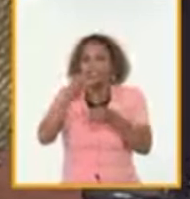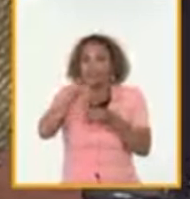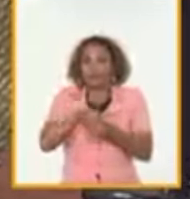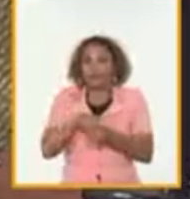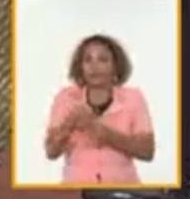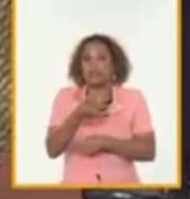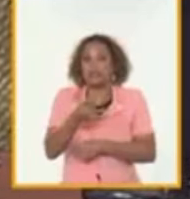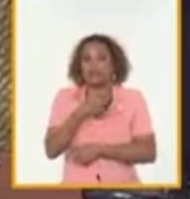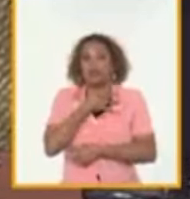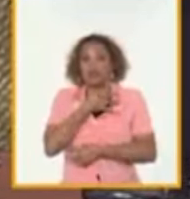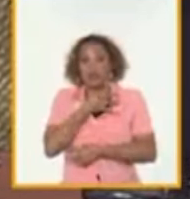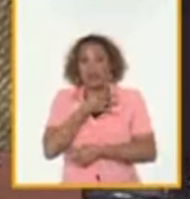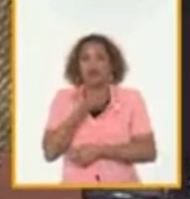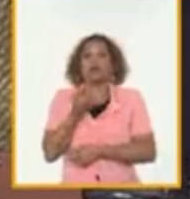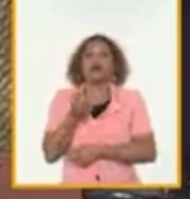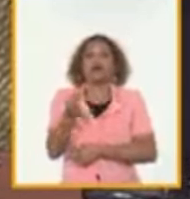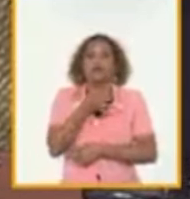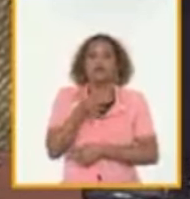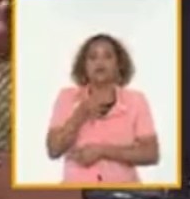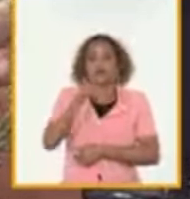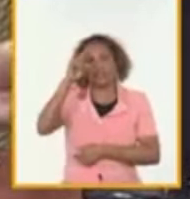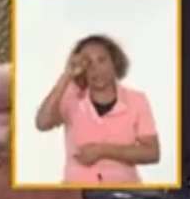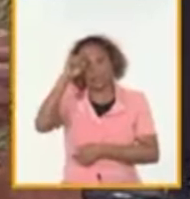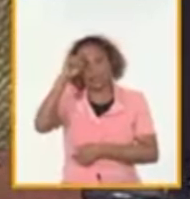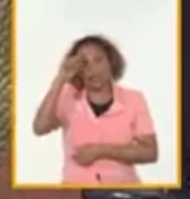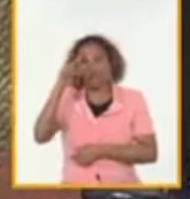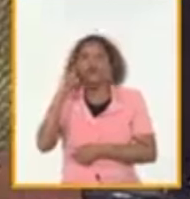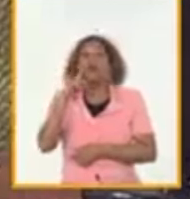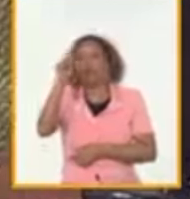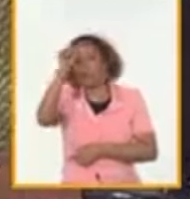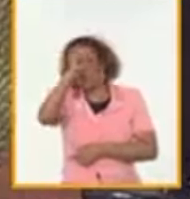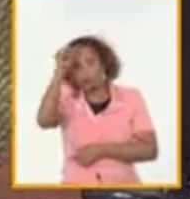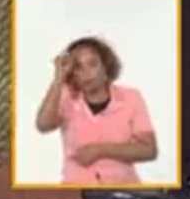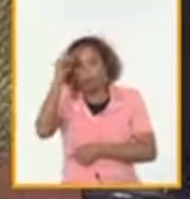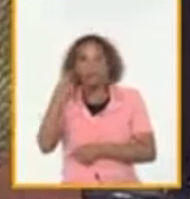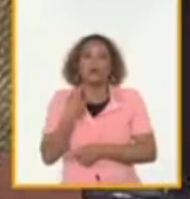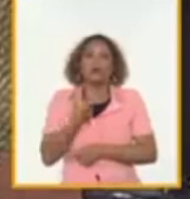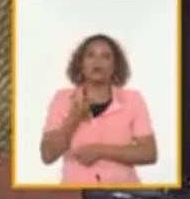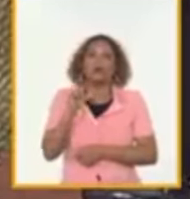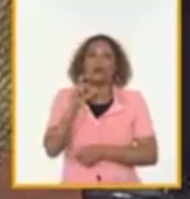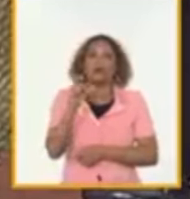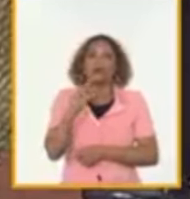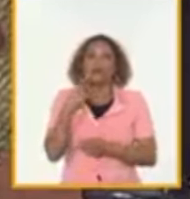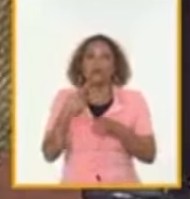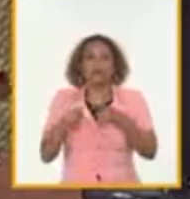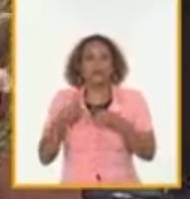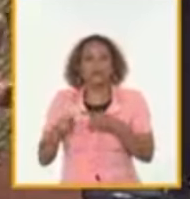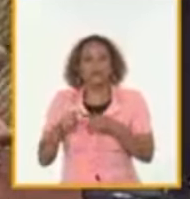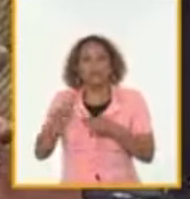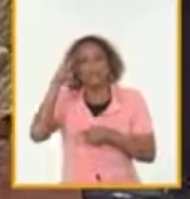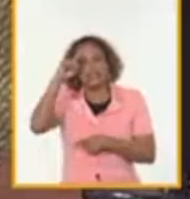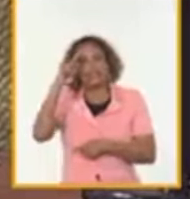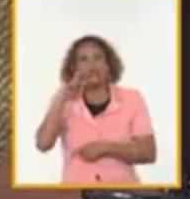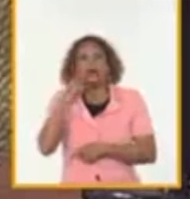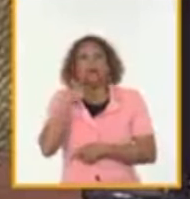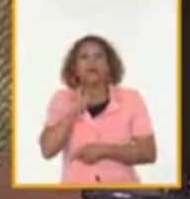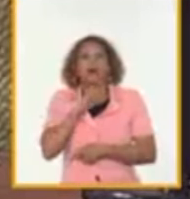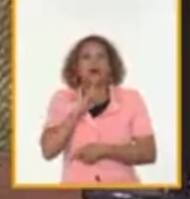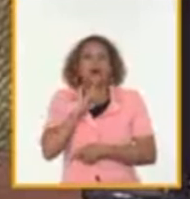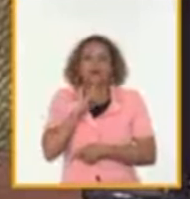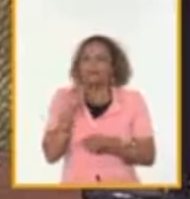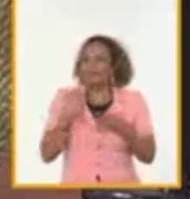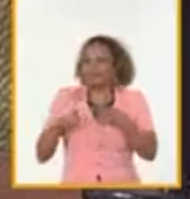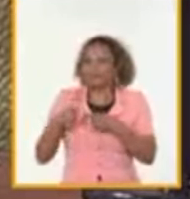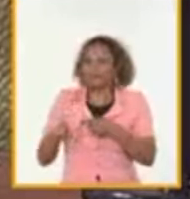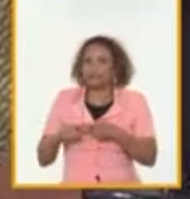encrucijada en el municipio Santo Domingo en el municipio corralillo Sagua grande o sea que sabemos que es posible como muchas veces